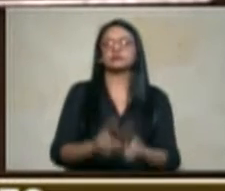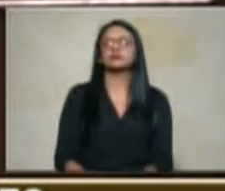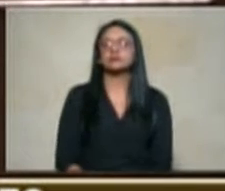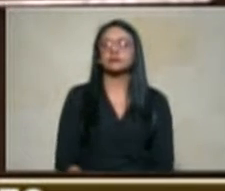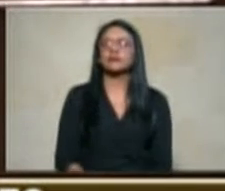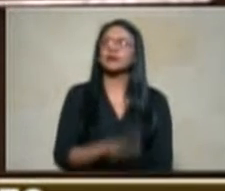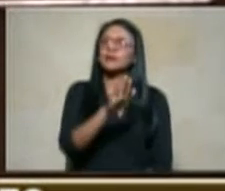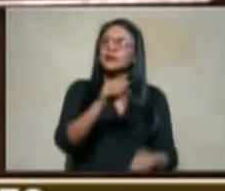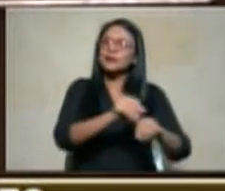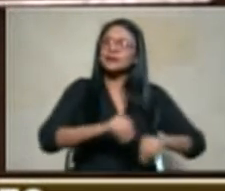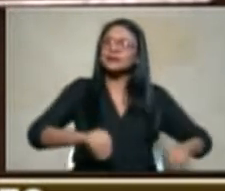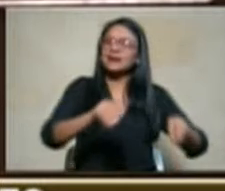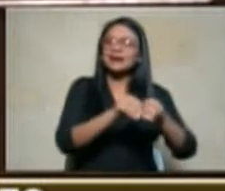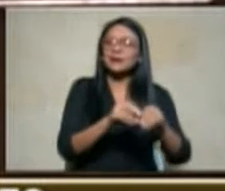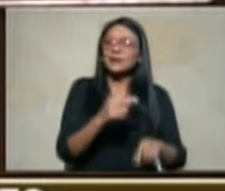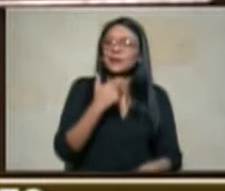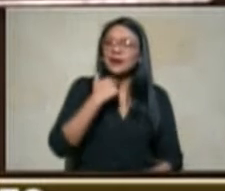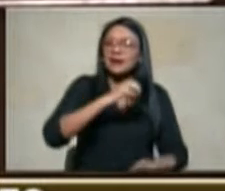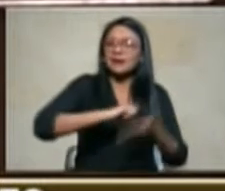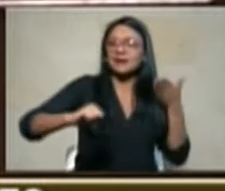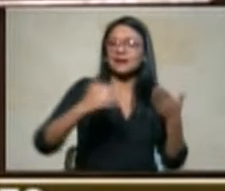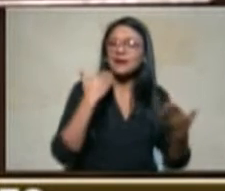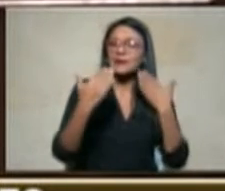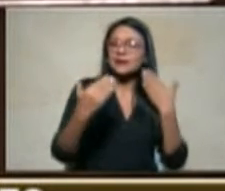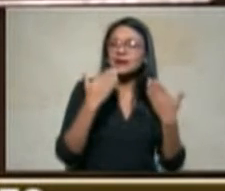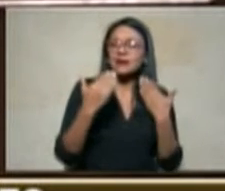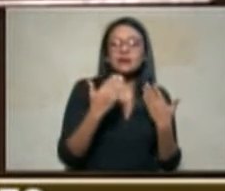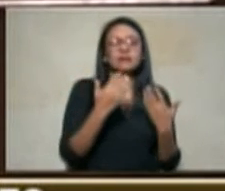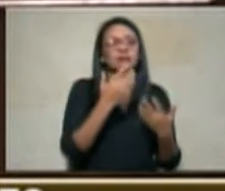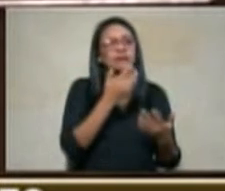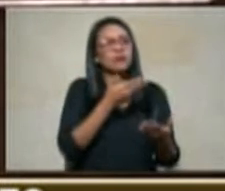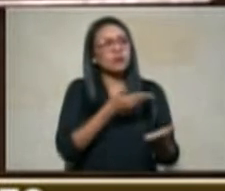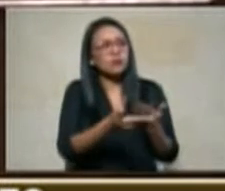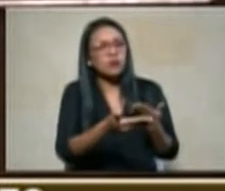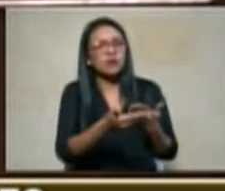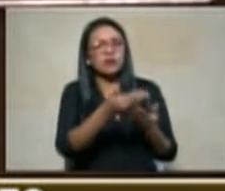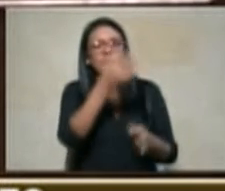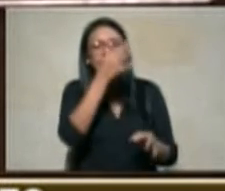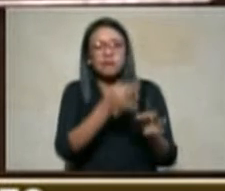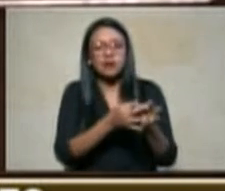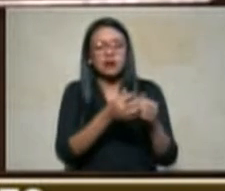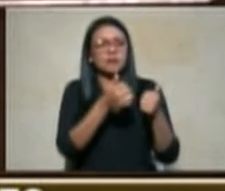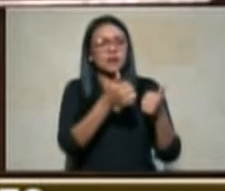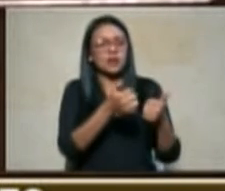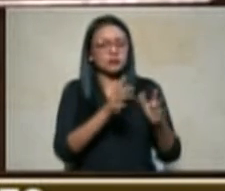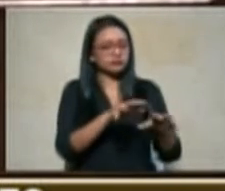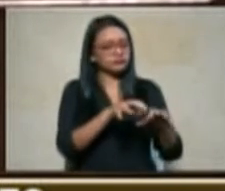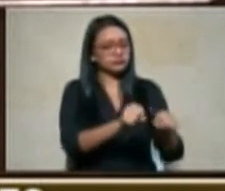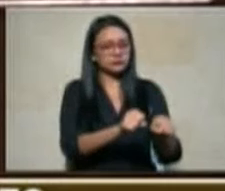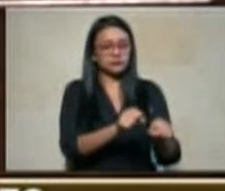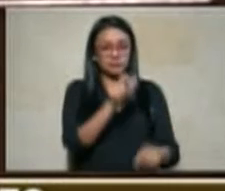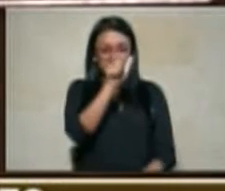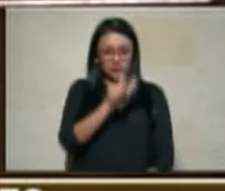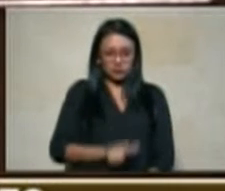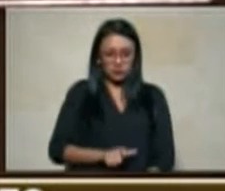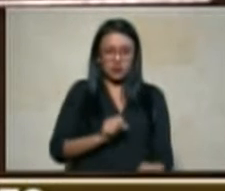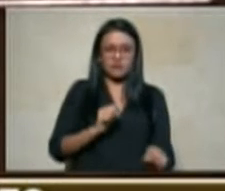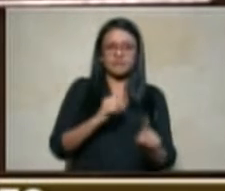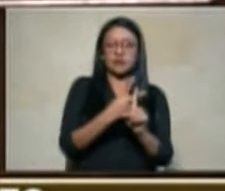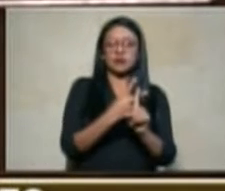esa tierra no se la pueden quitar al campesino que compró de buena fe, y ese parcelero, si demuestra que es víctima,